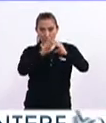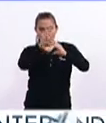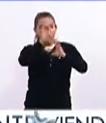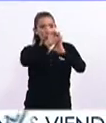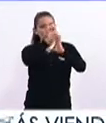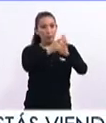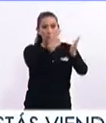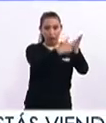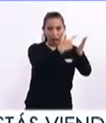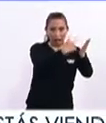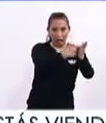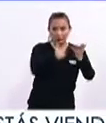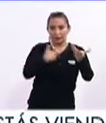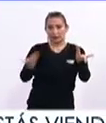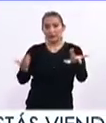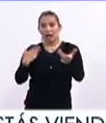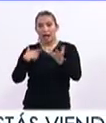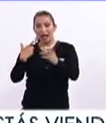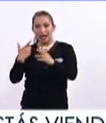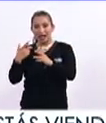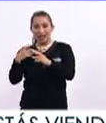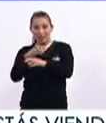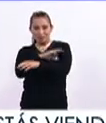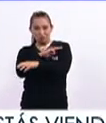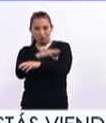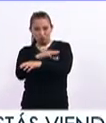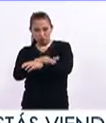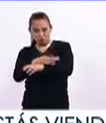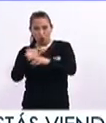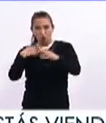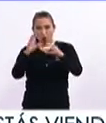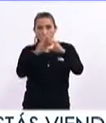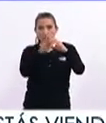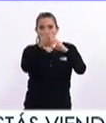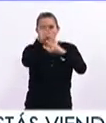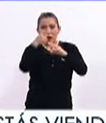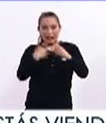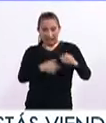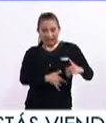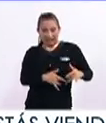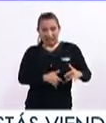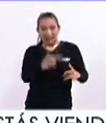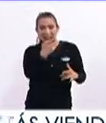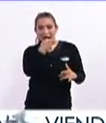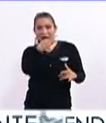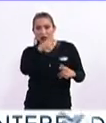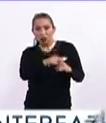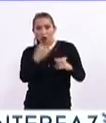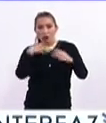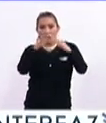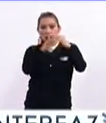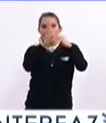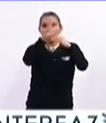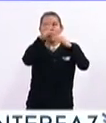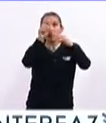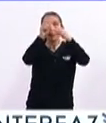como la grasa, el tejido adiposo, el músculo, el hígado,